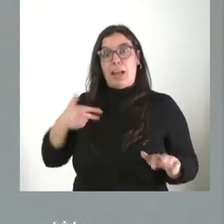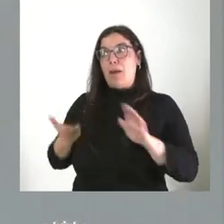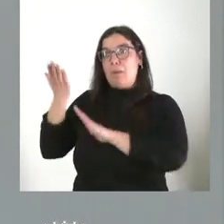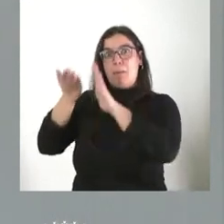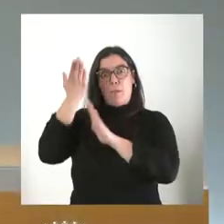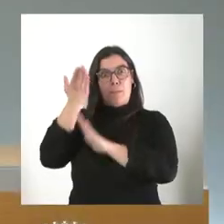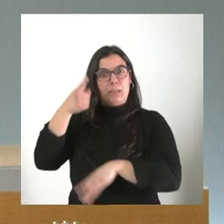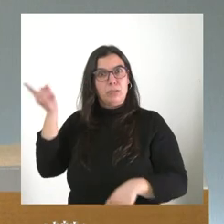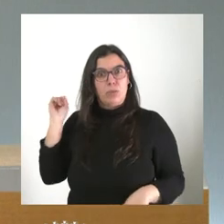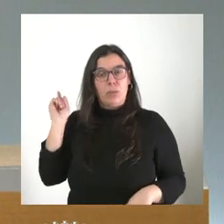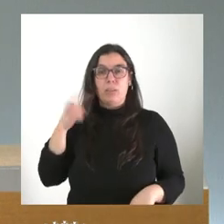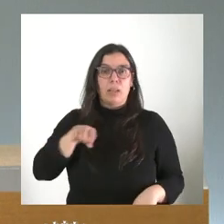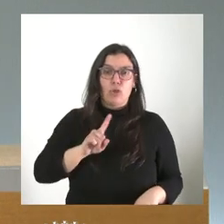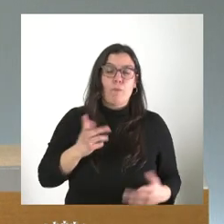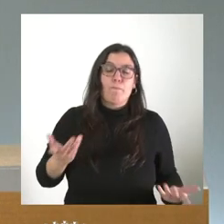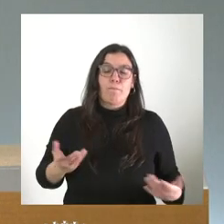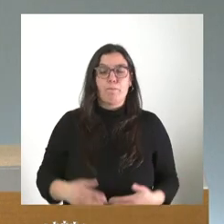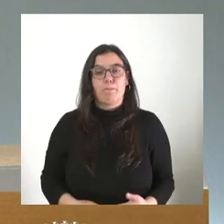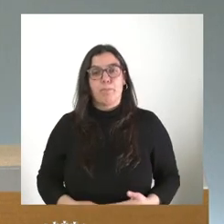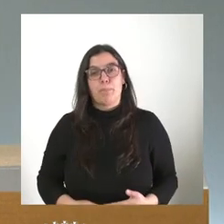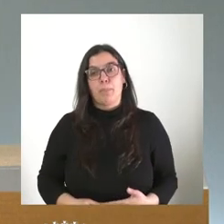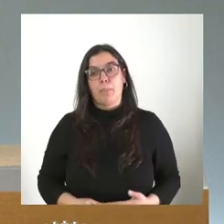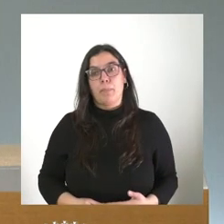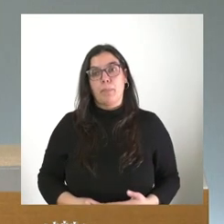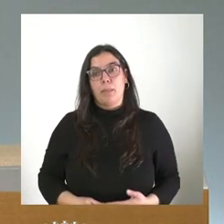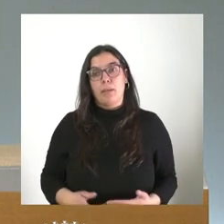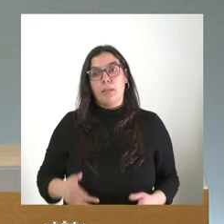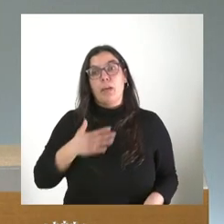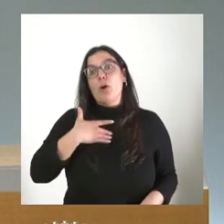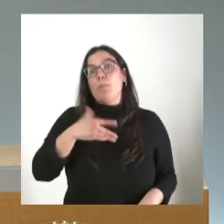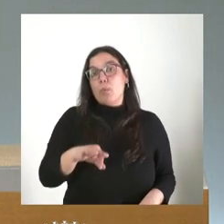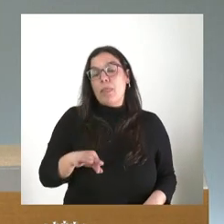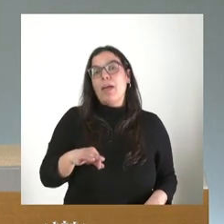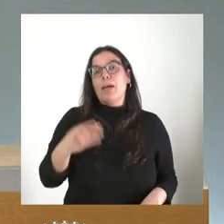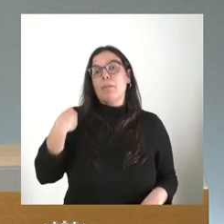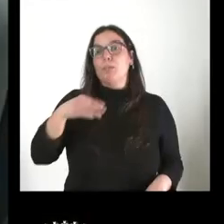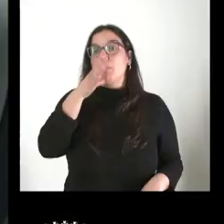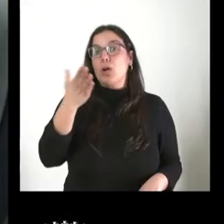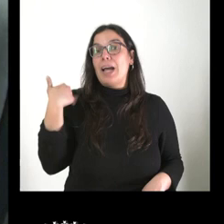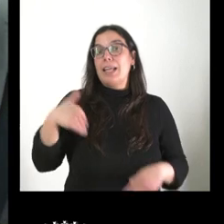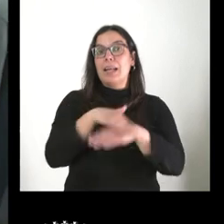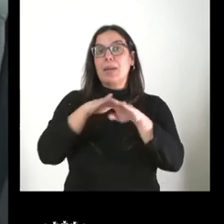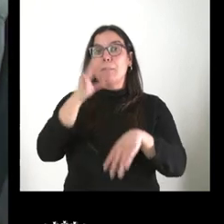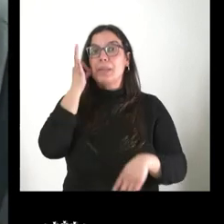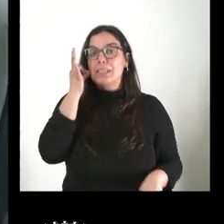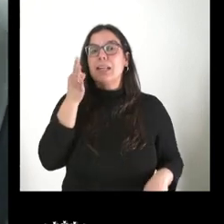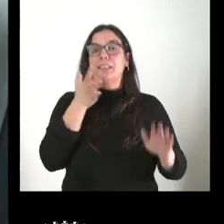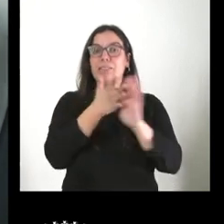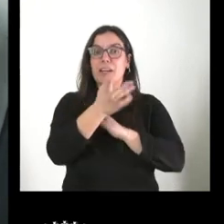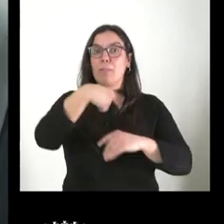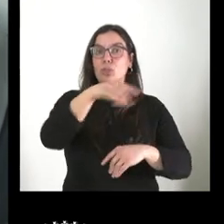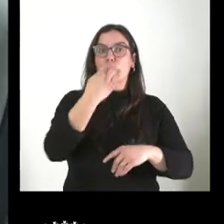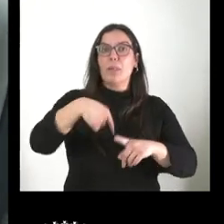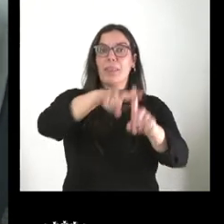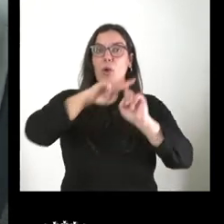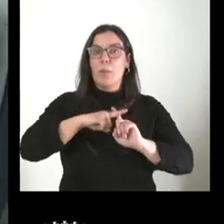autónomas si a lo mejor puede ser algo que explicó ayer la ministra es que ustedes van a tener que devolver medio millón